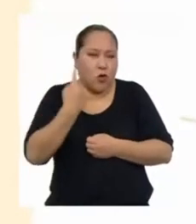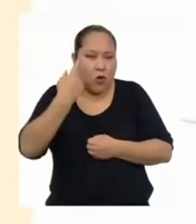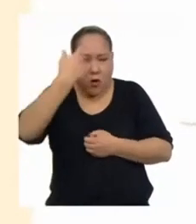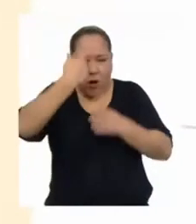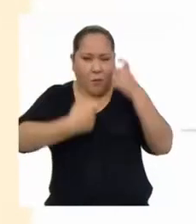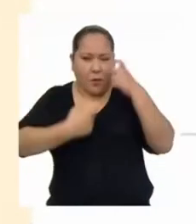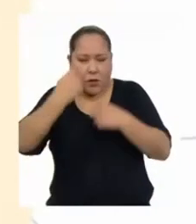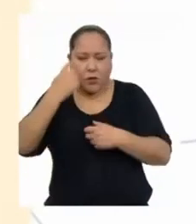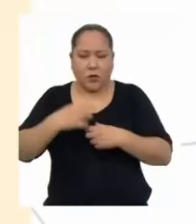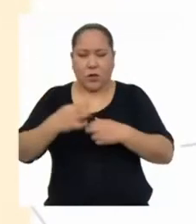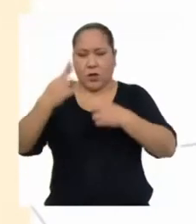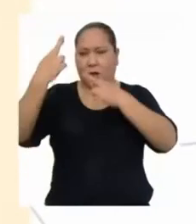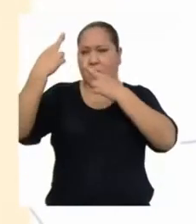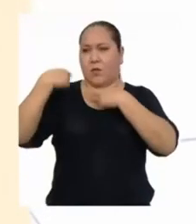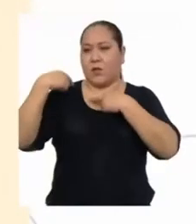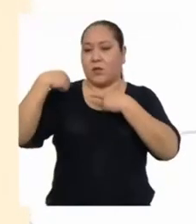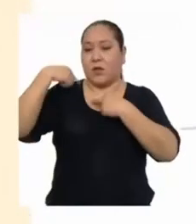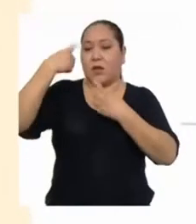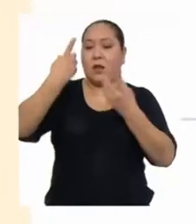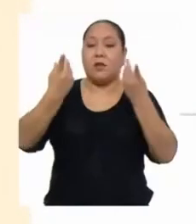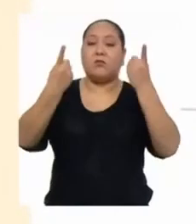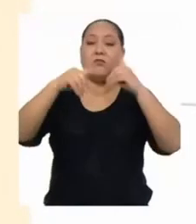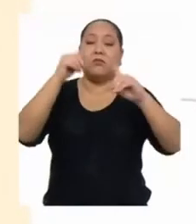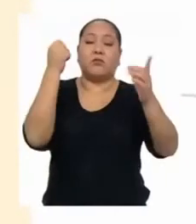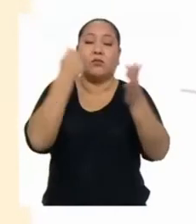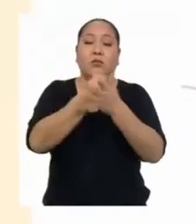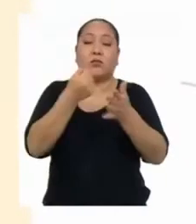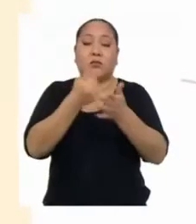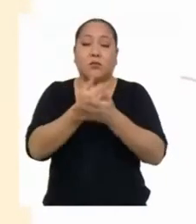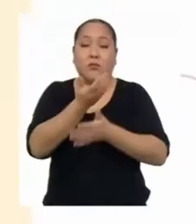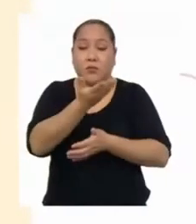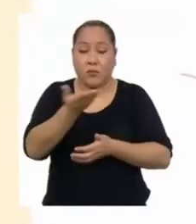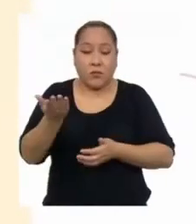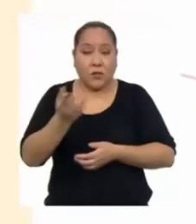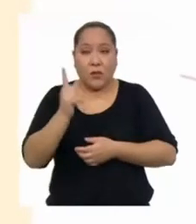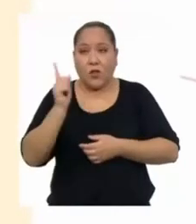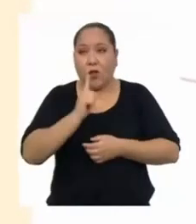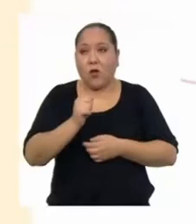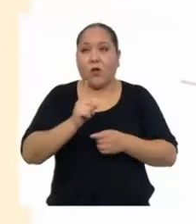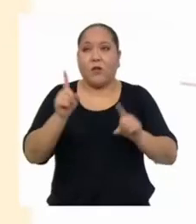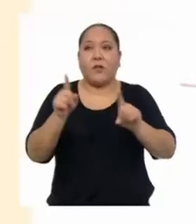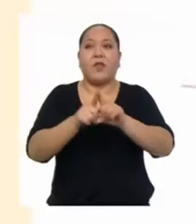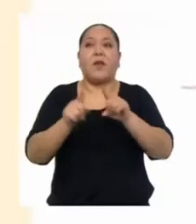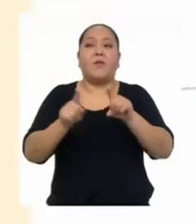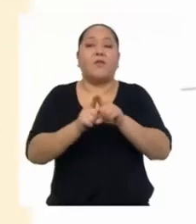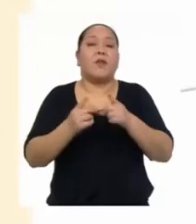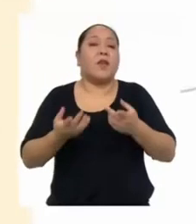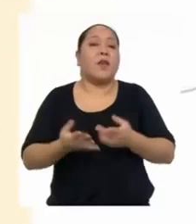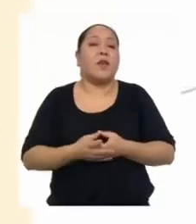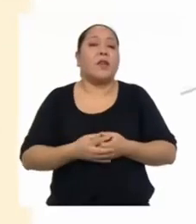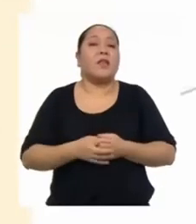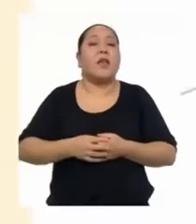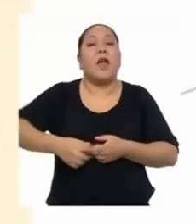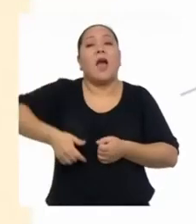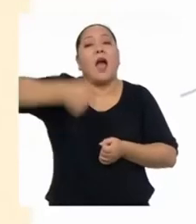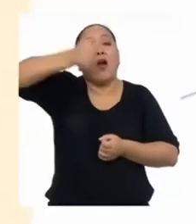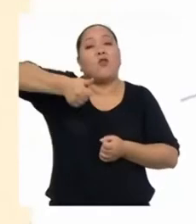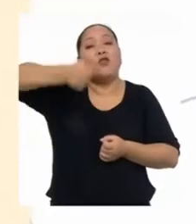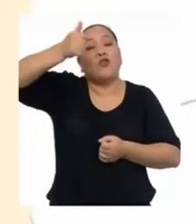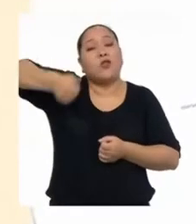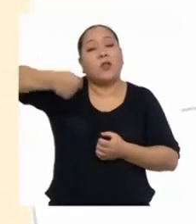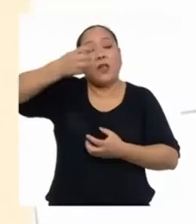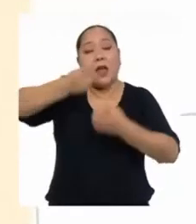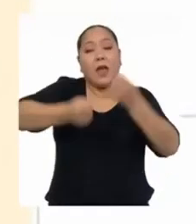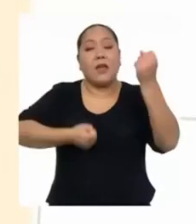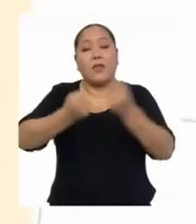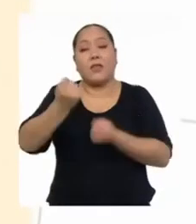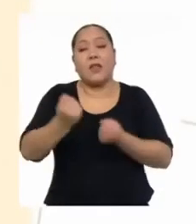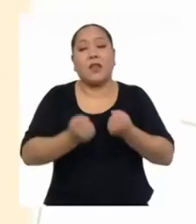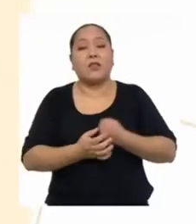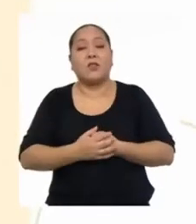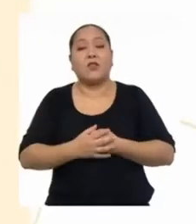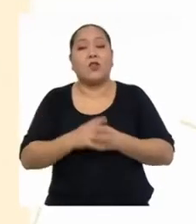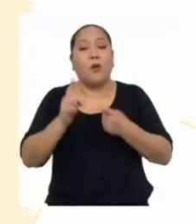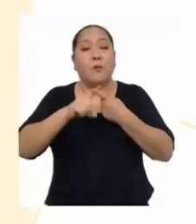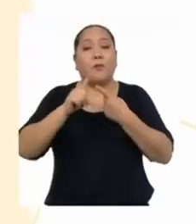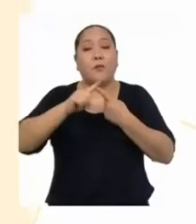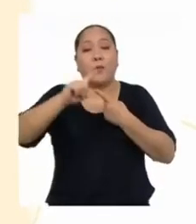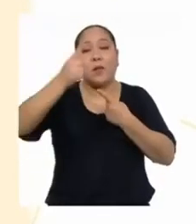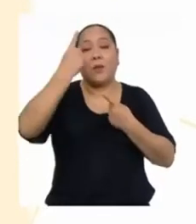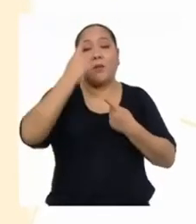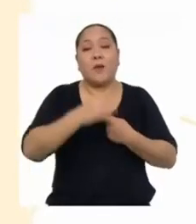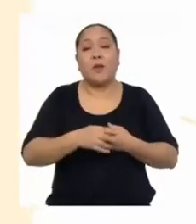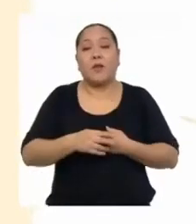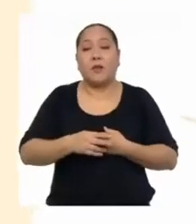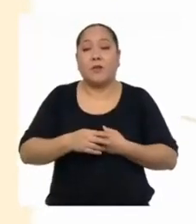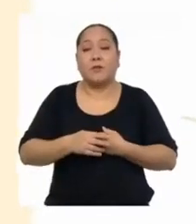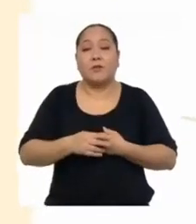los accidentes de tránsito que suceden a diario, sino también las autoridades de tránsito. En primer lugar, se